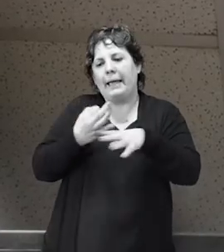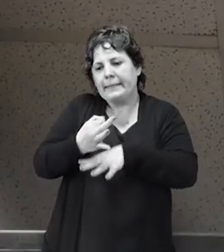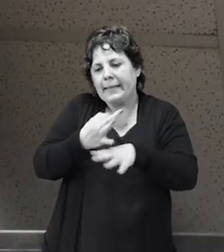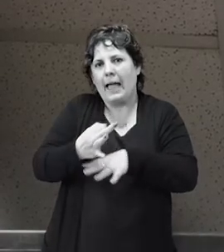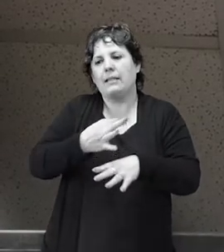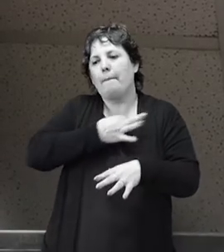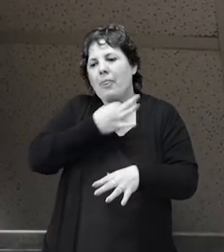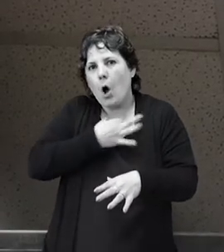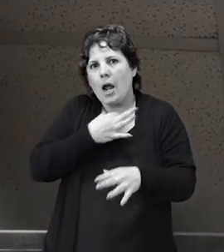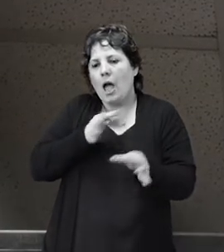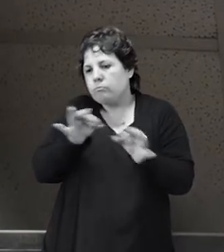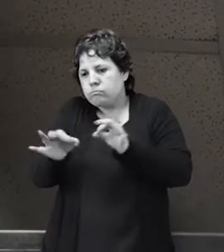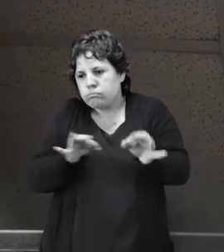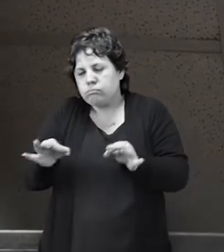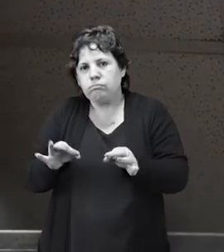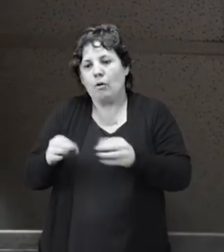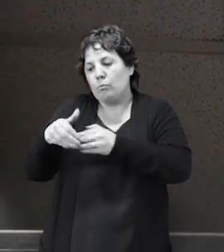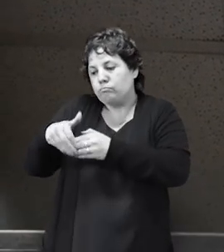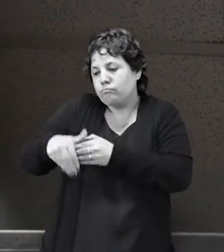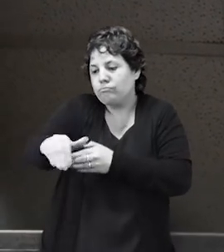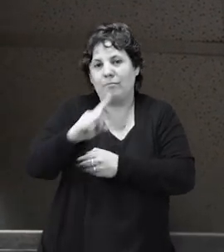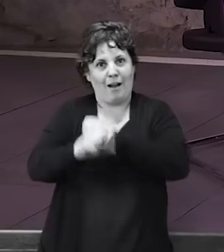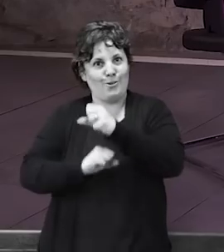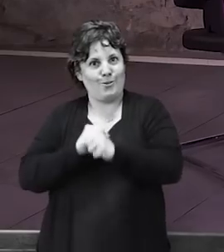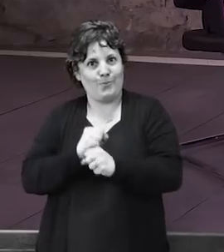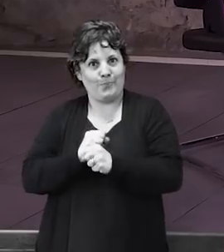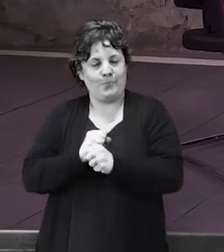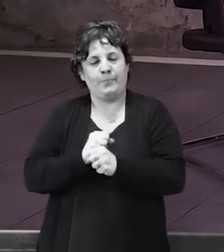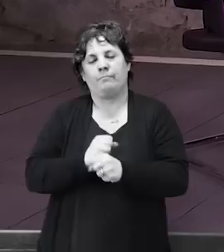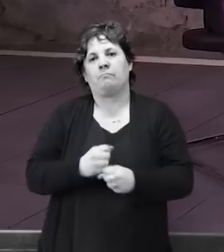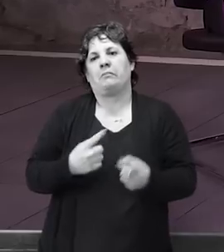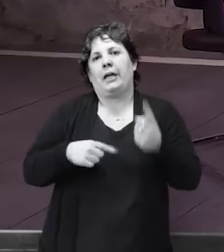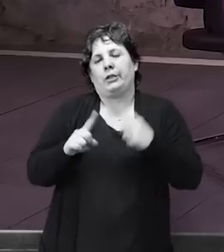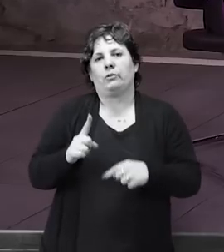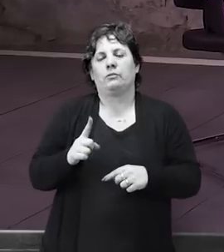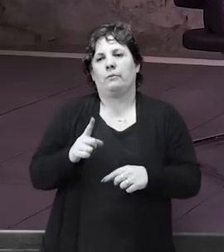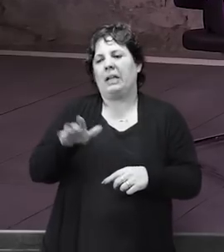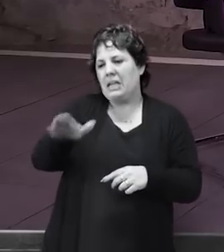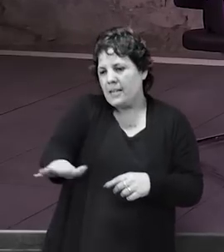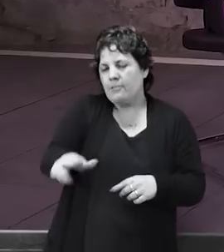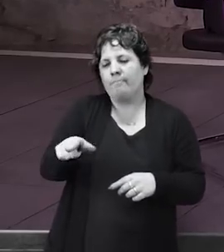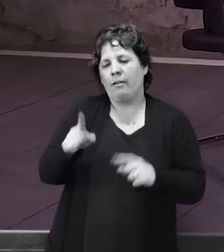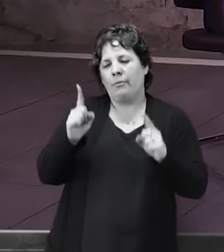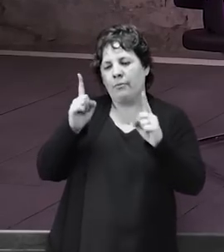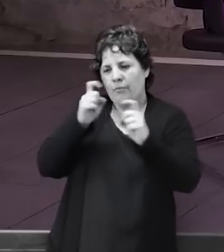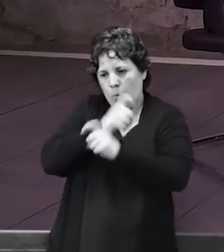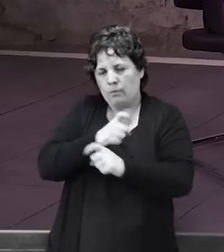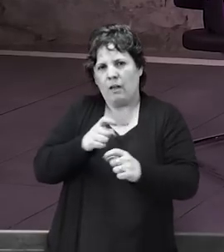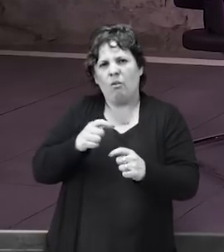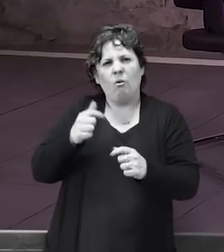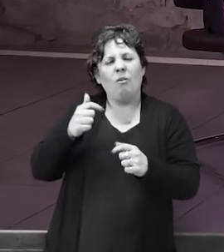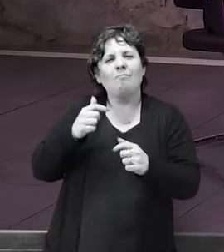pedagógicas, concretas, durante lo que va a ser el año lectivo. Entonces, si un niño tiene alguna dificultad, algún nivel de